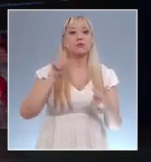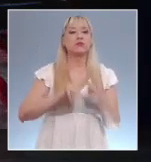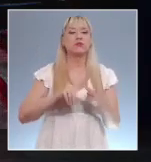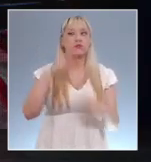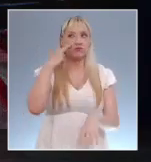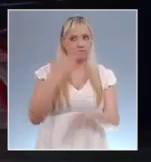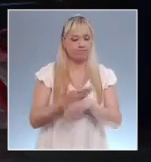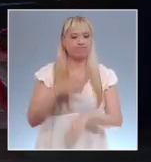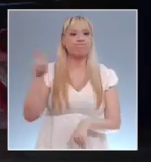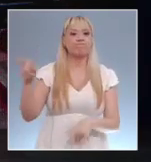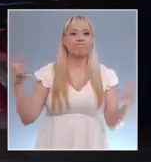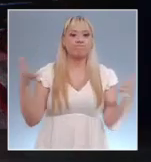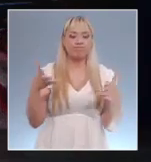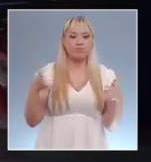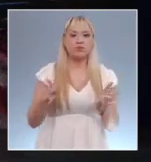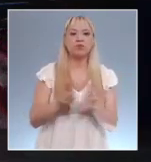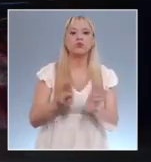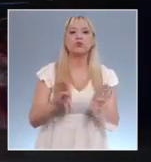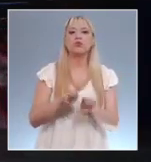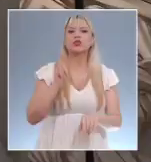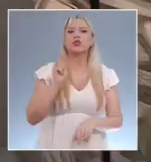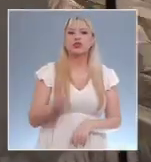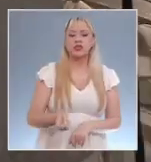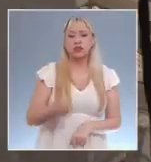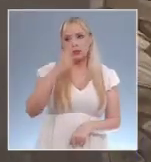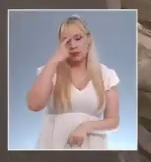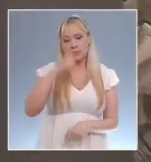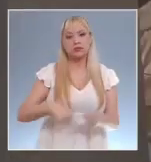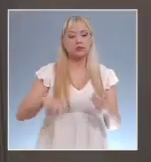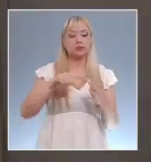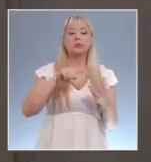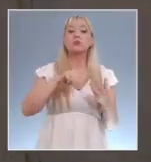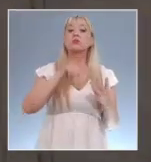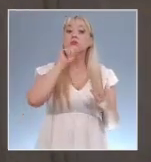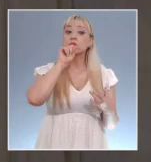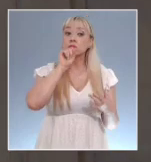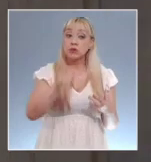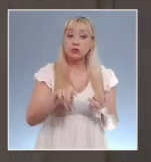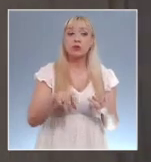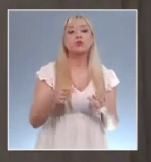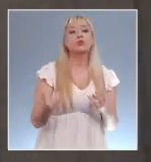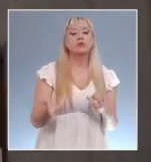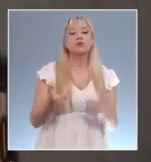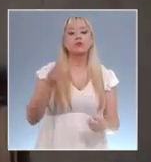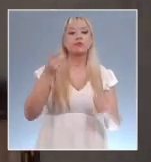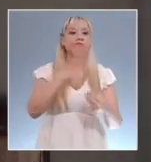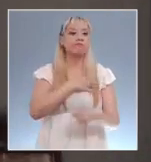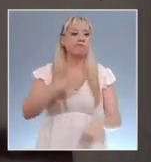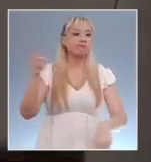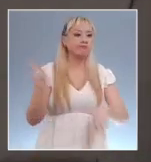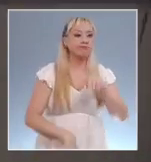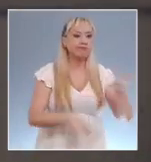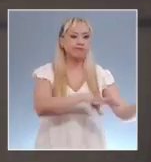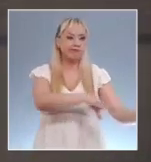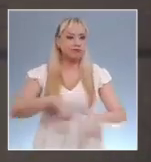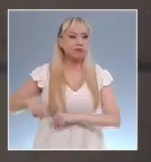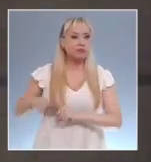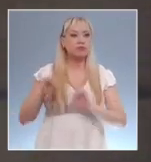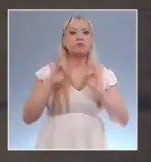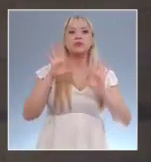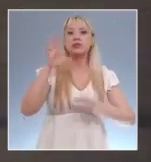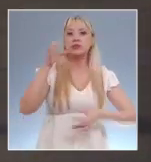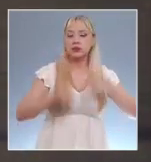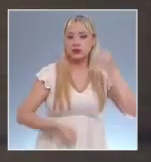sobre la pérdida de la patria potestad. De la lista de asuntos que resolvería la primera sala de la Corte en su sesión de este